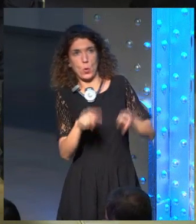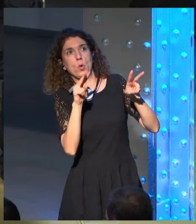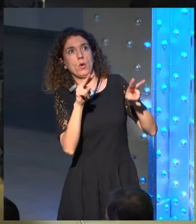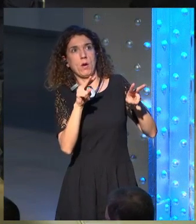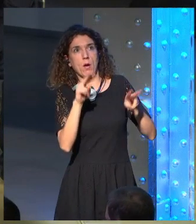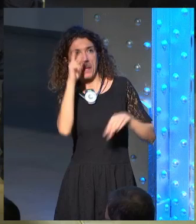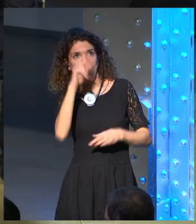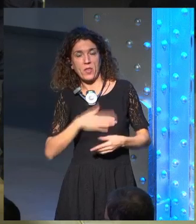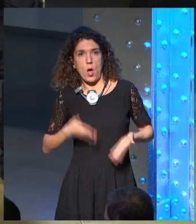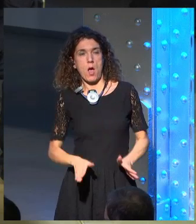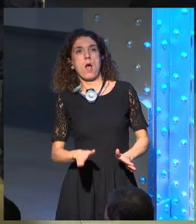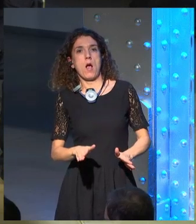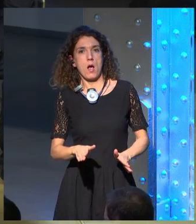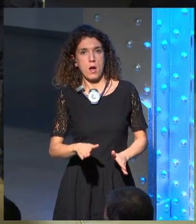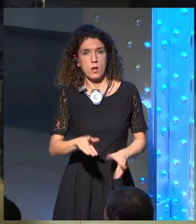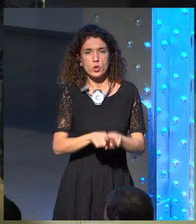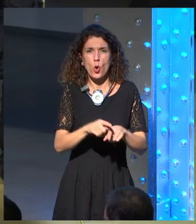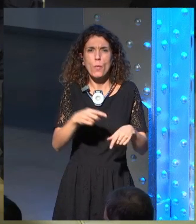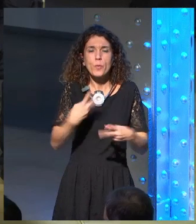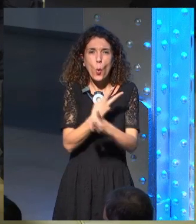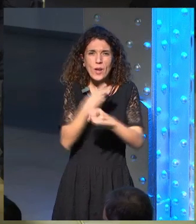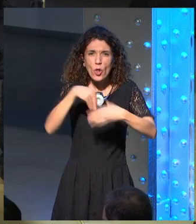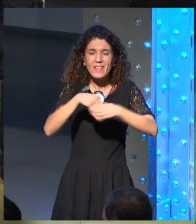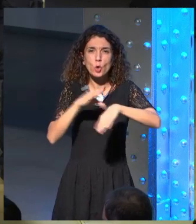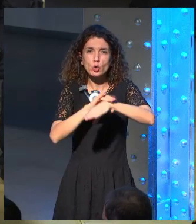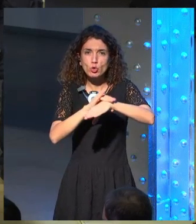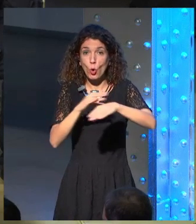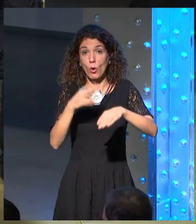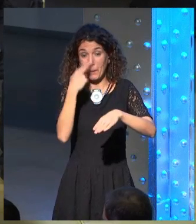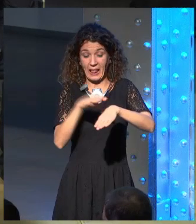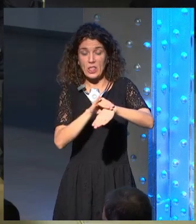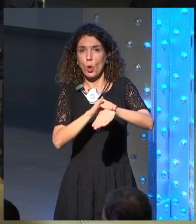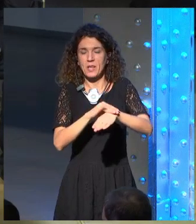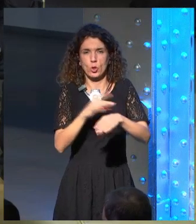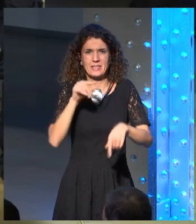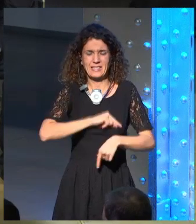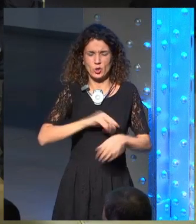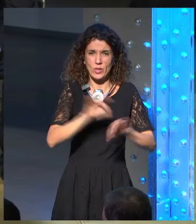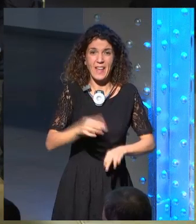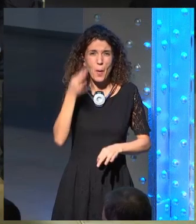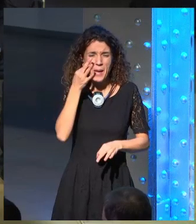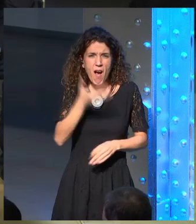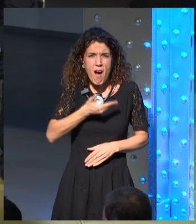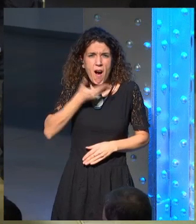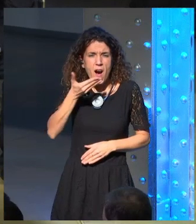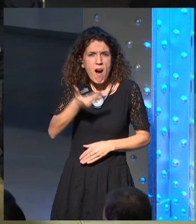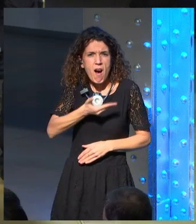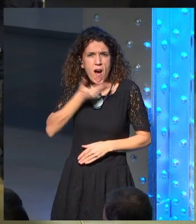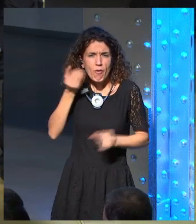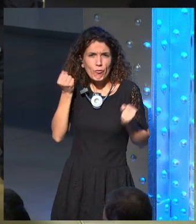de preocupación. Ni siquiera noto los huesos del tobillo, me dice. Además me arde la piel, le comento.